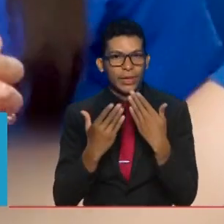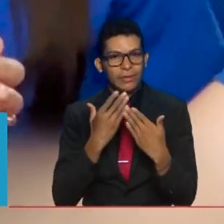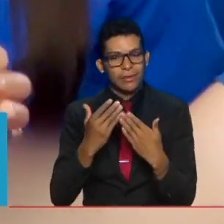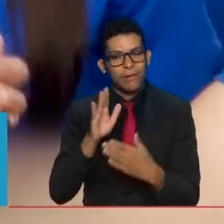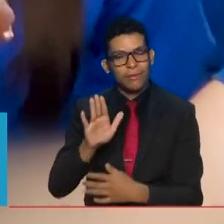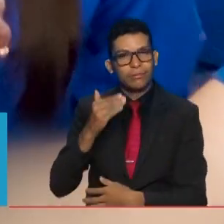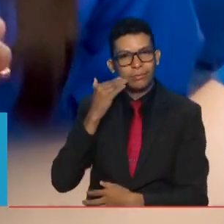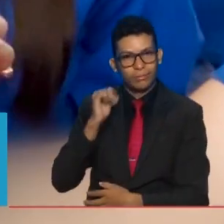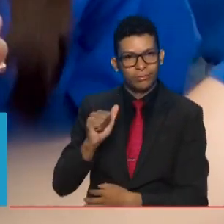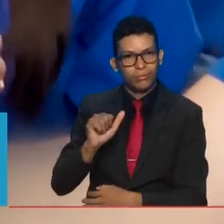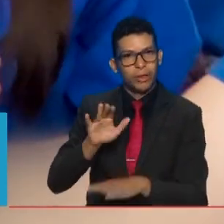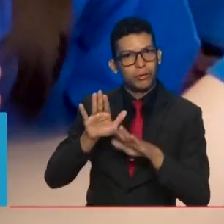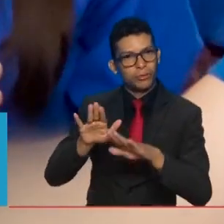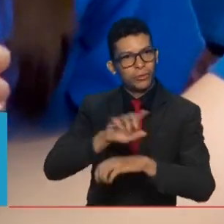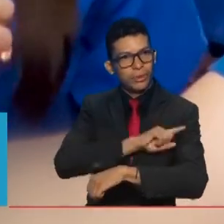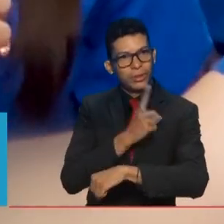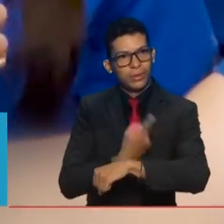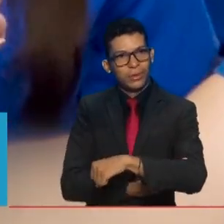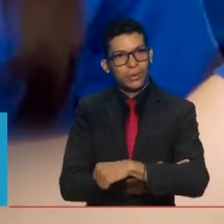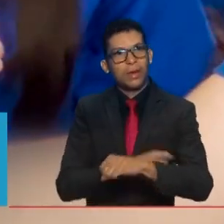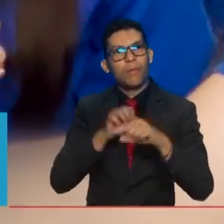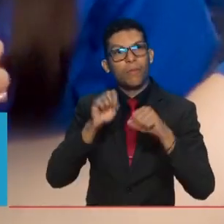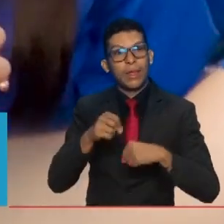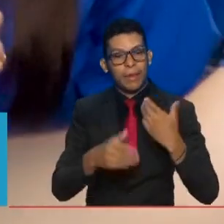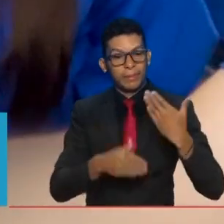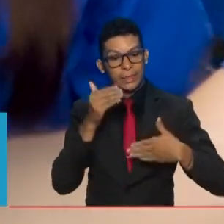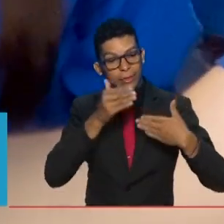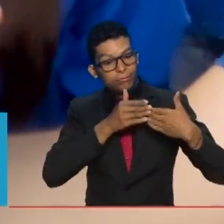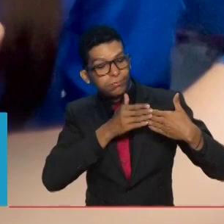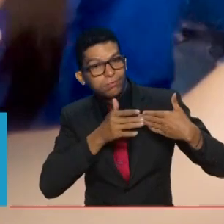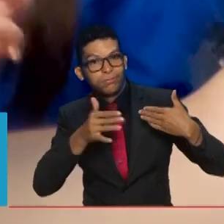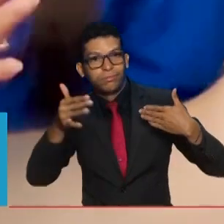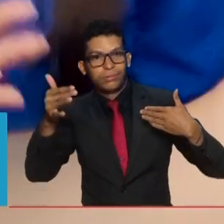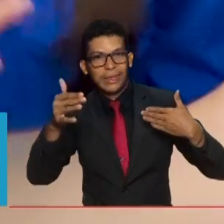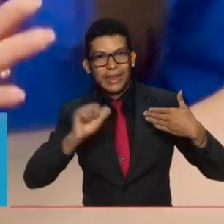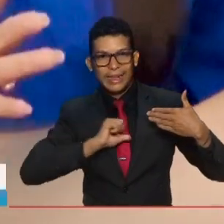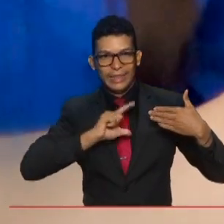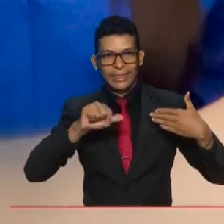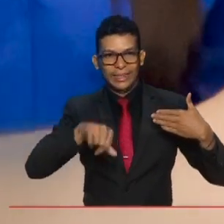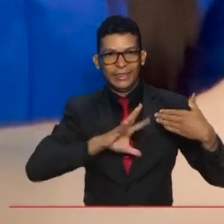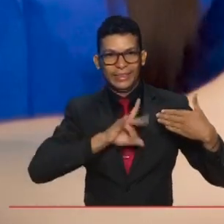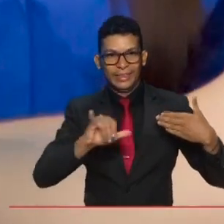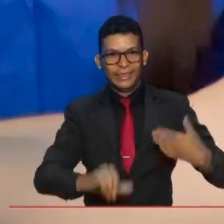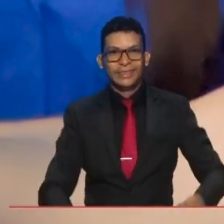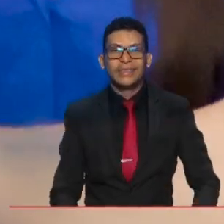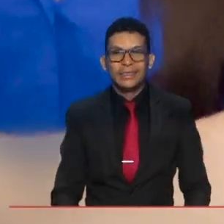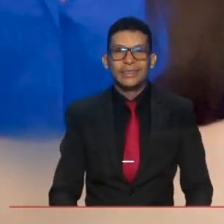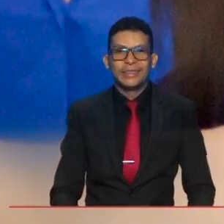mujer y en su capacidad para a partir de hoy liderar la ciudad de Cali.